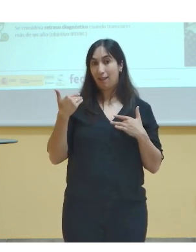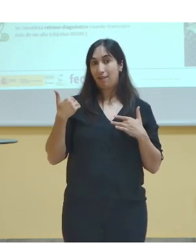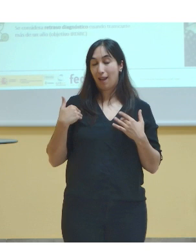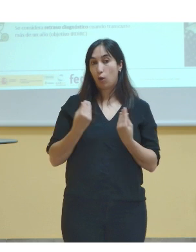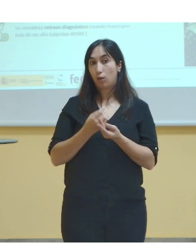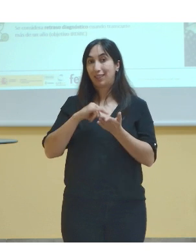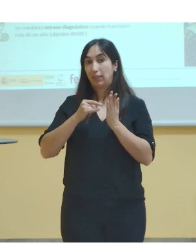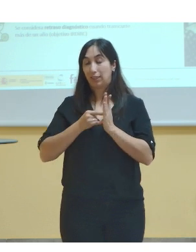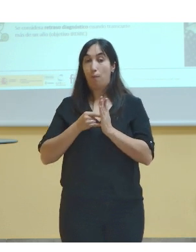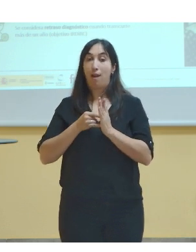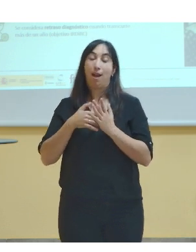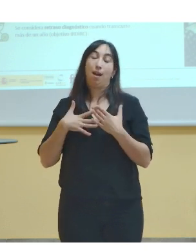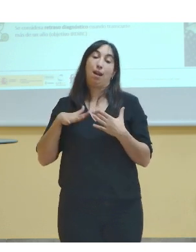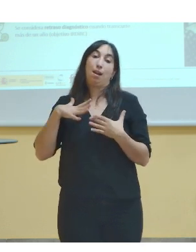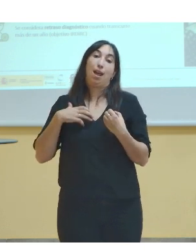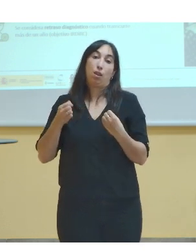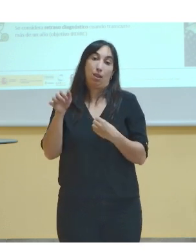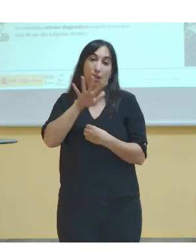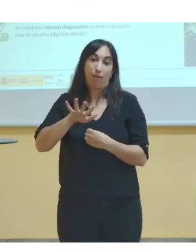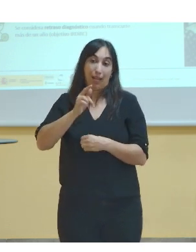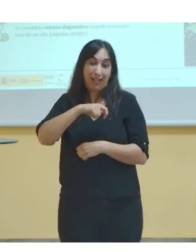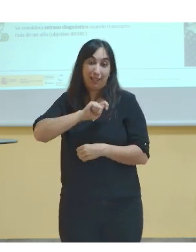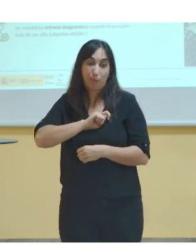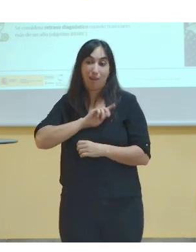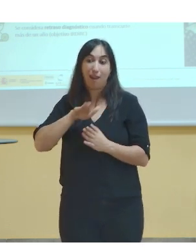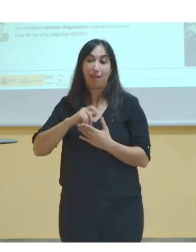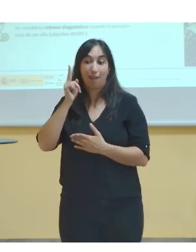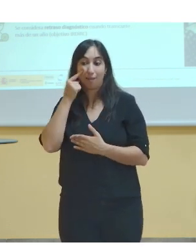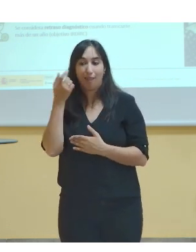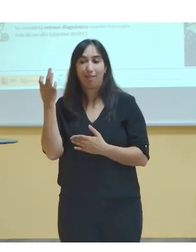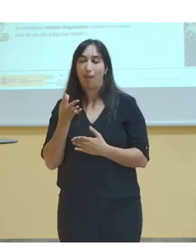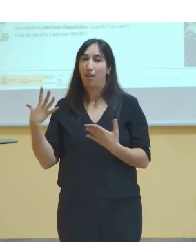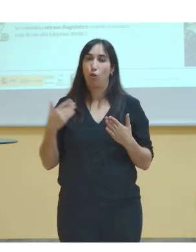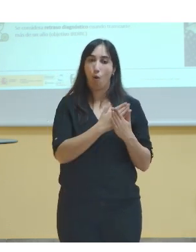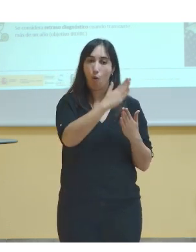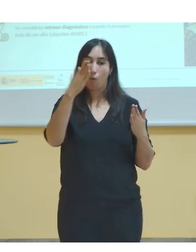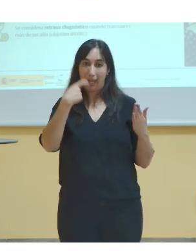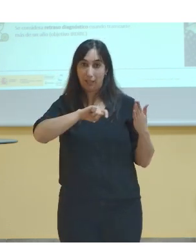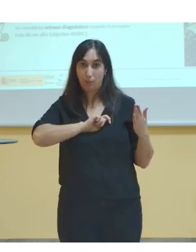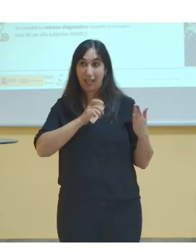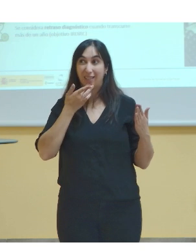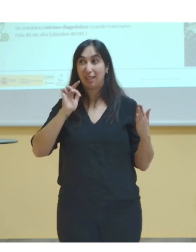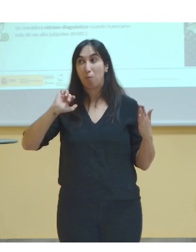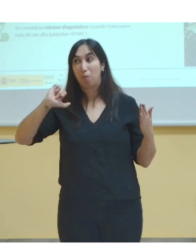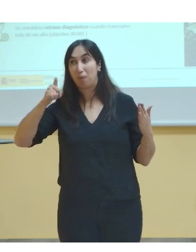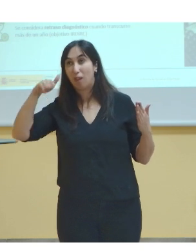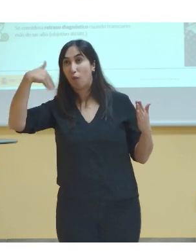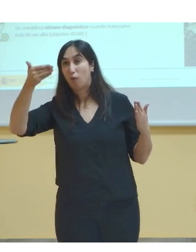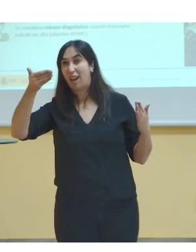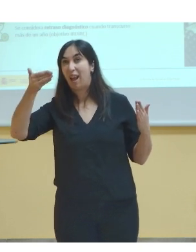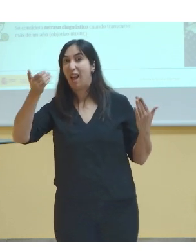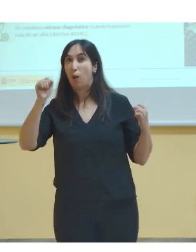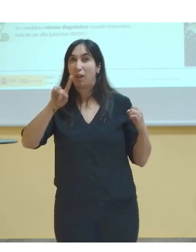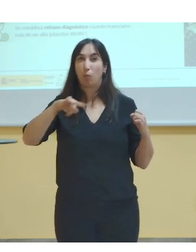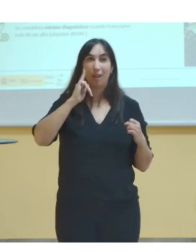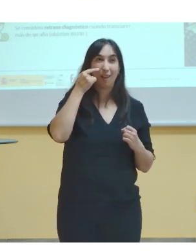con el Sistema Nacional de Salud español y llegaran al diagnóstico finalmente en España. Si habían empezado en el extranjero, aunque el diagnóstico haya sido en España, no podíamos